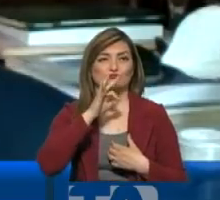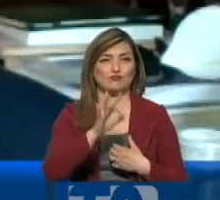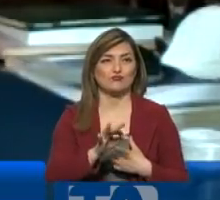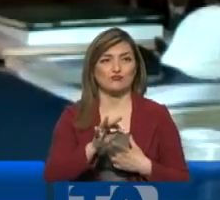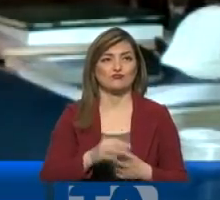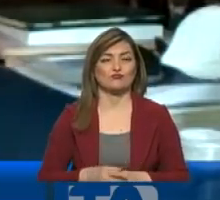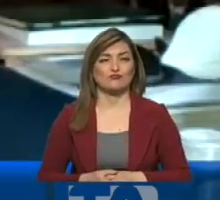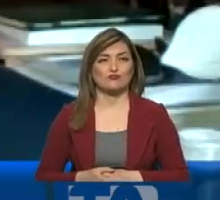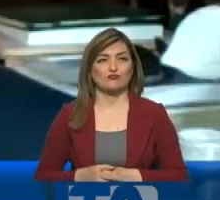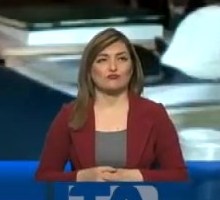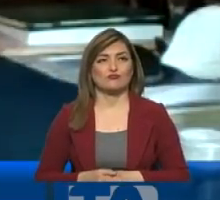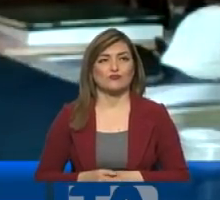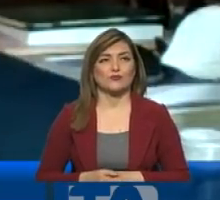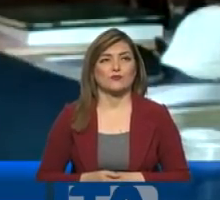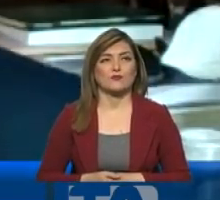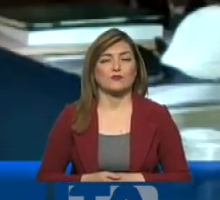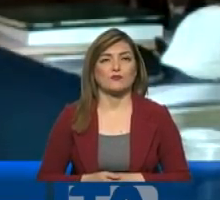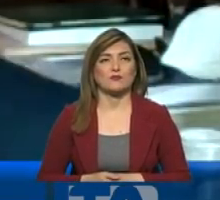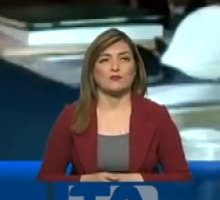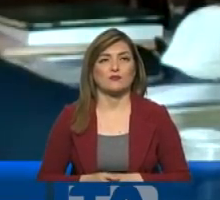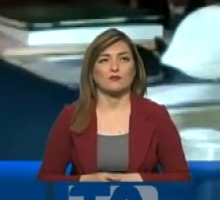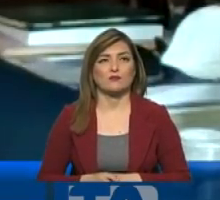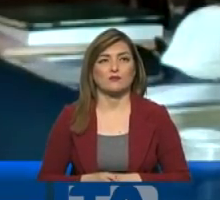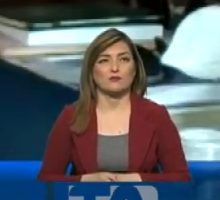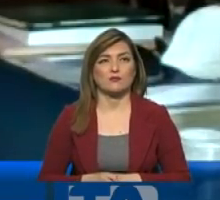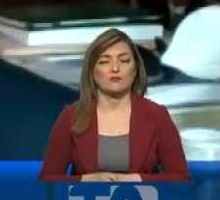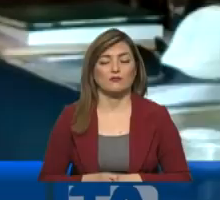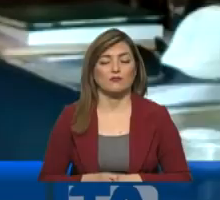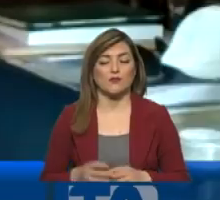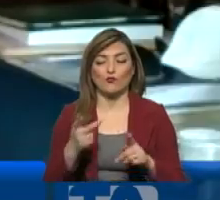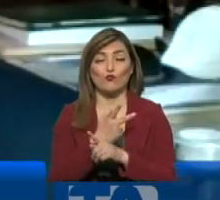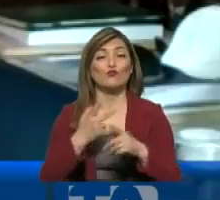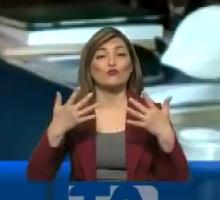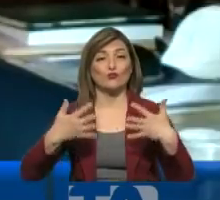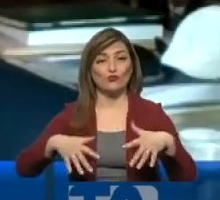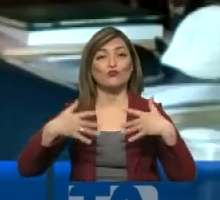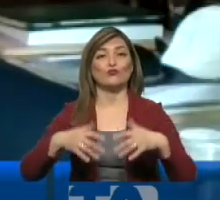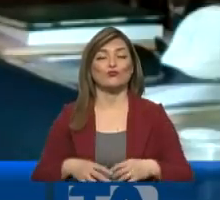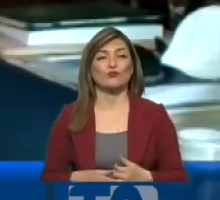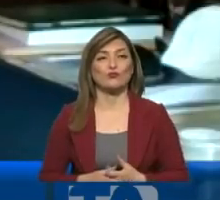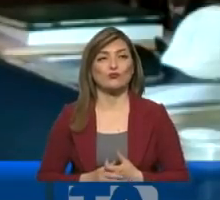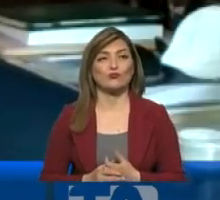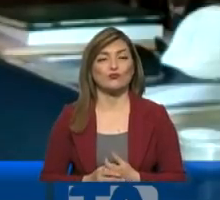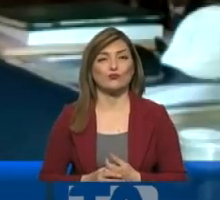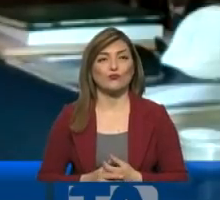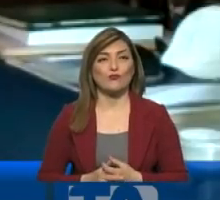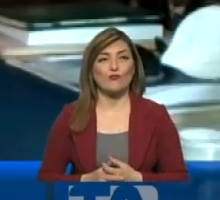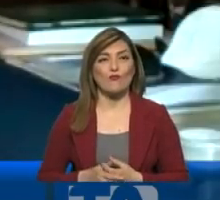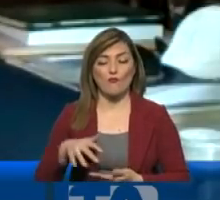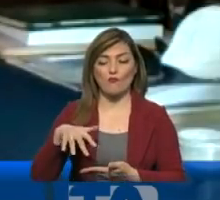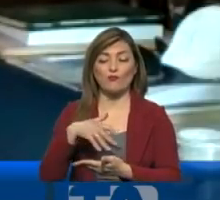medio. Pero créame, lo más grave para mí es cuando está puesto en